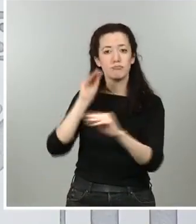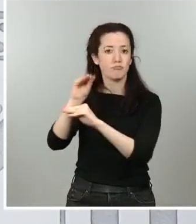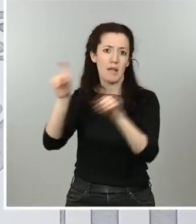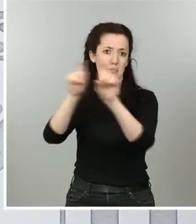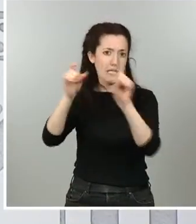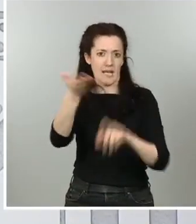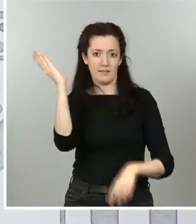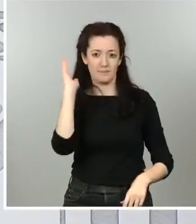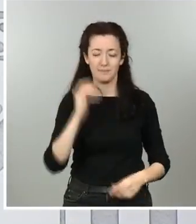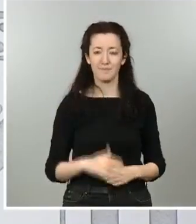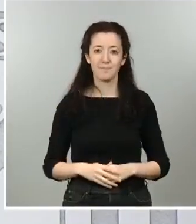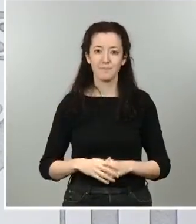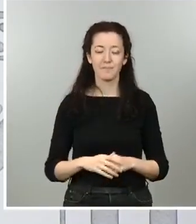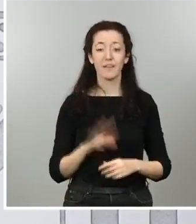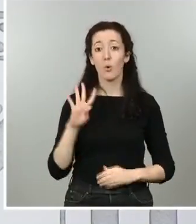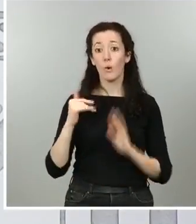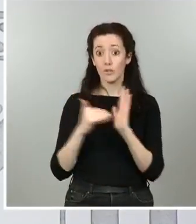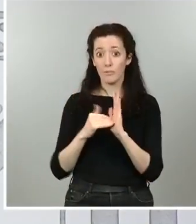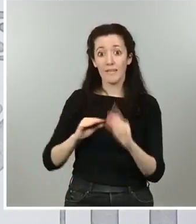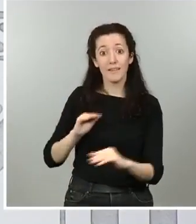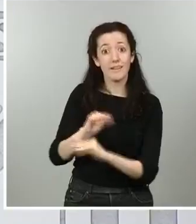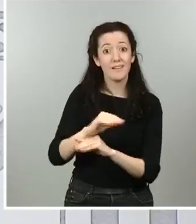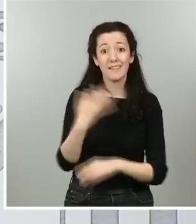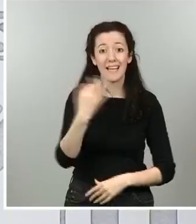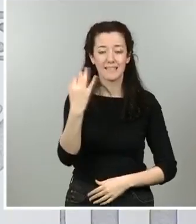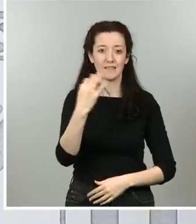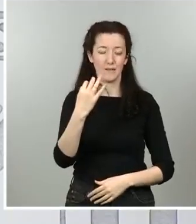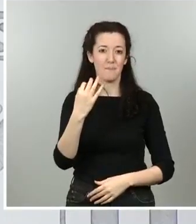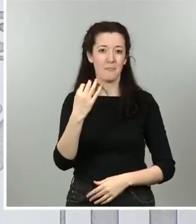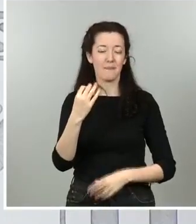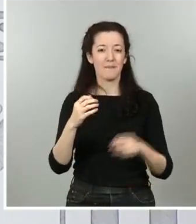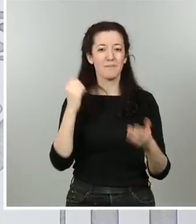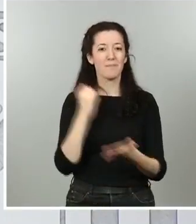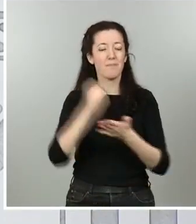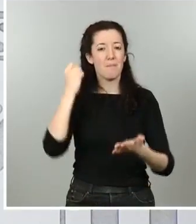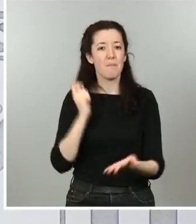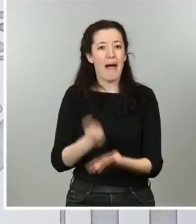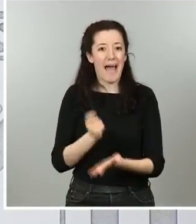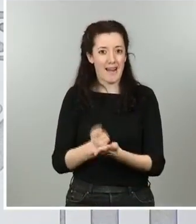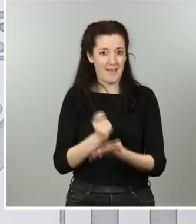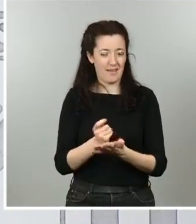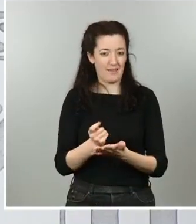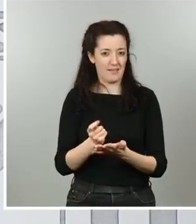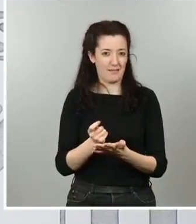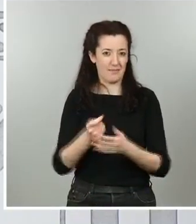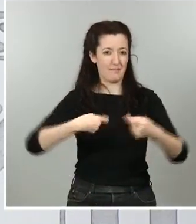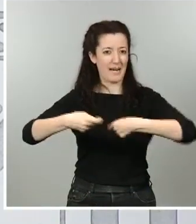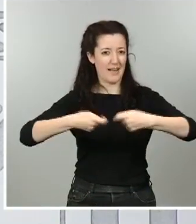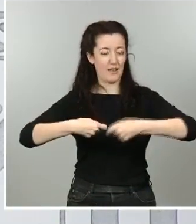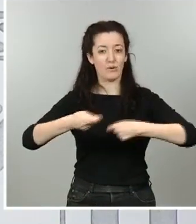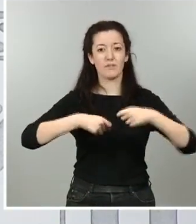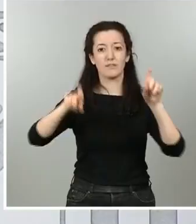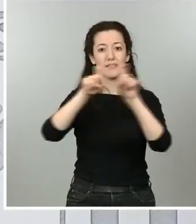Otros 4.000 van a servir para avalar los pagarés incorporados al mercado de renta fija de la Asociación de Intermediarios de